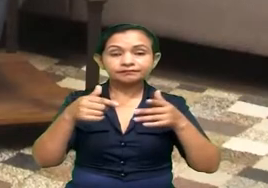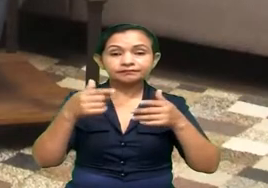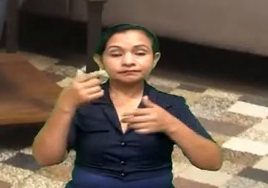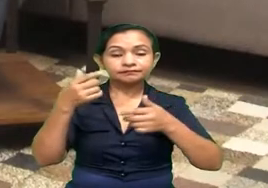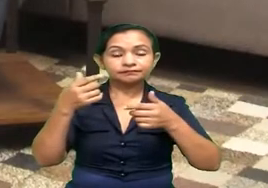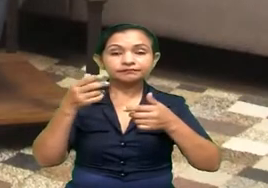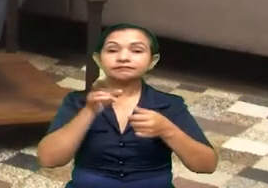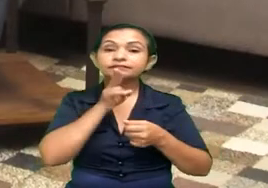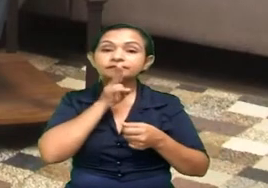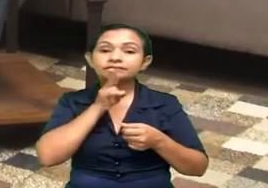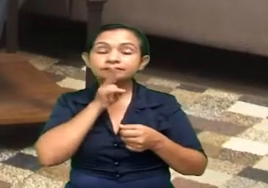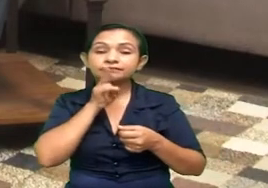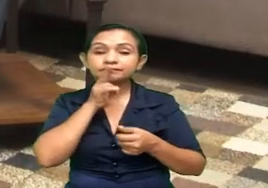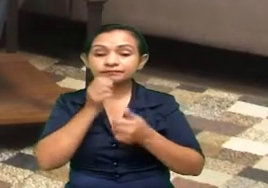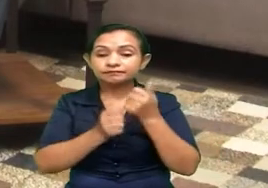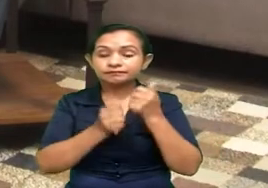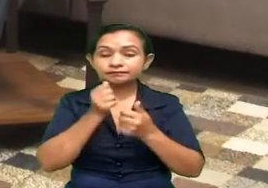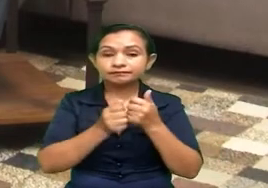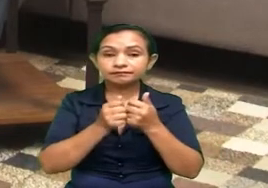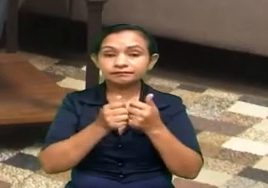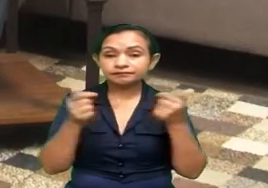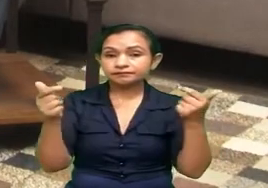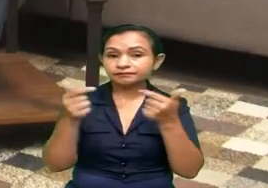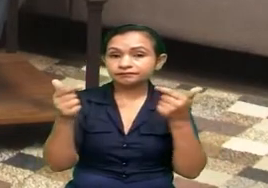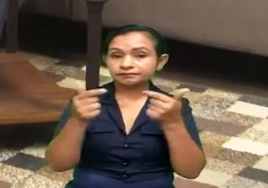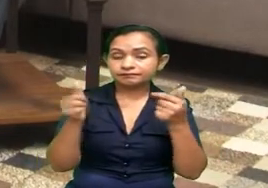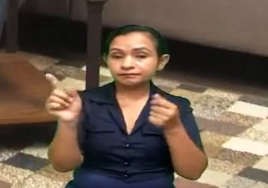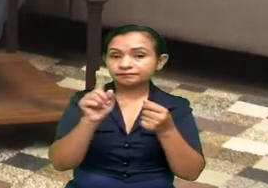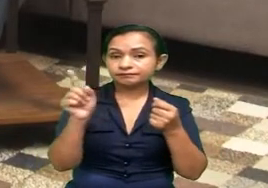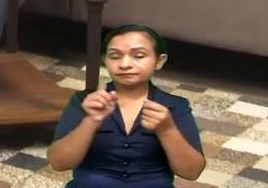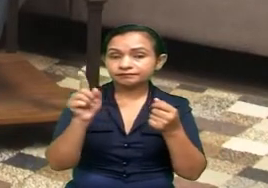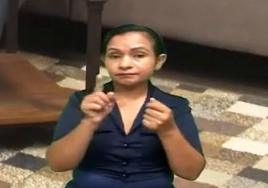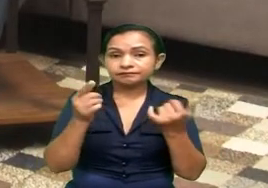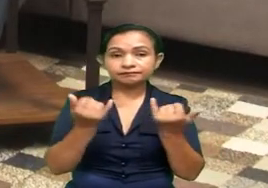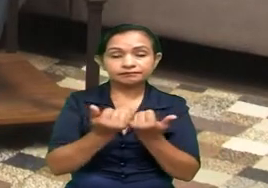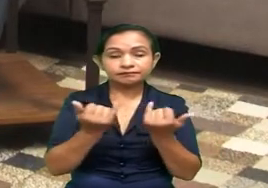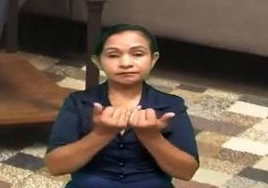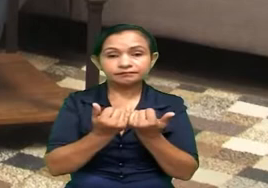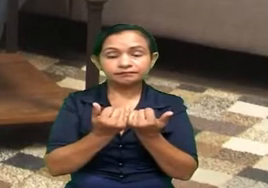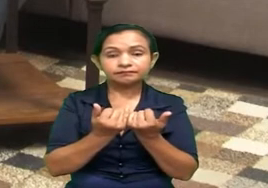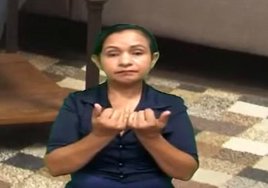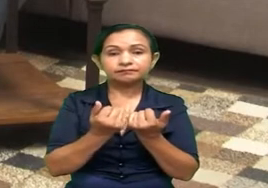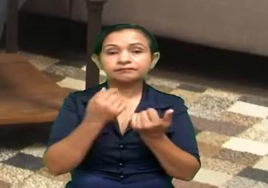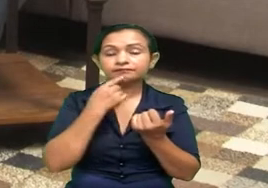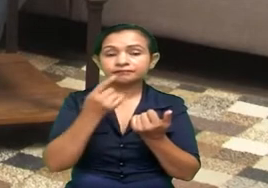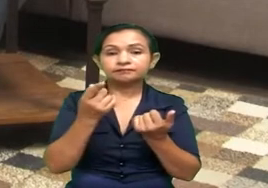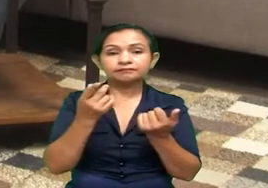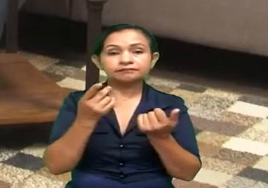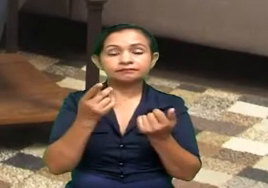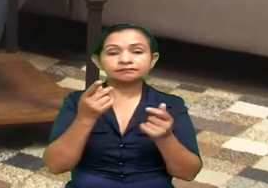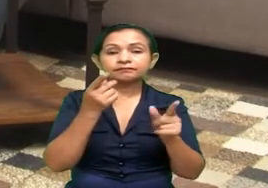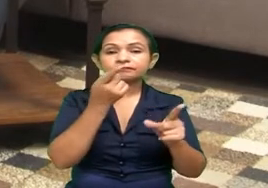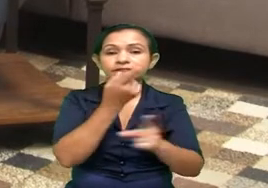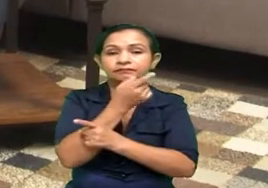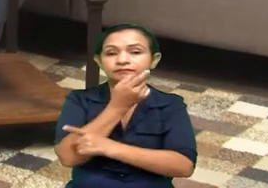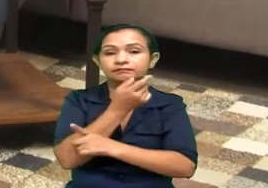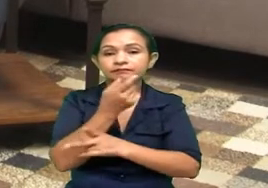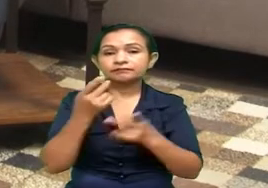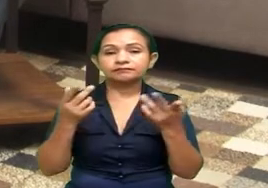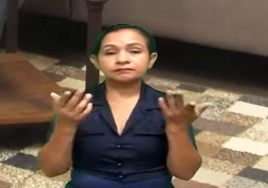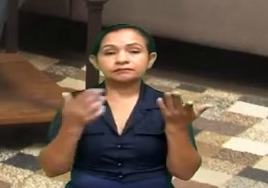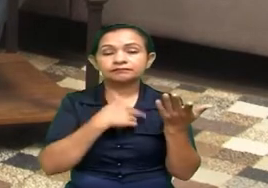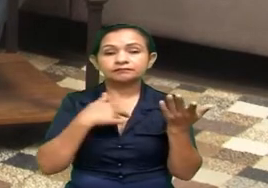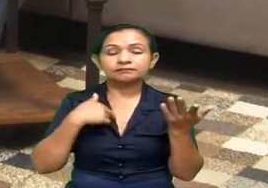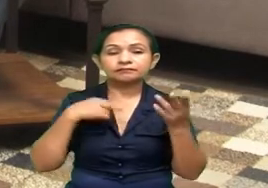con Honduras. No fuimos a la guerra, fuimos al tribunal de La Haya. La Haya dijo, fallo a favor de Honduras, y